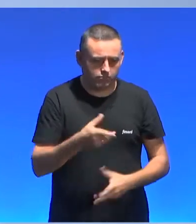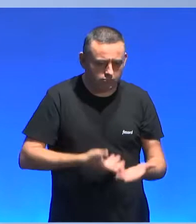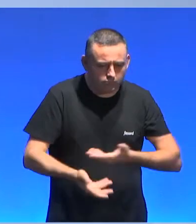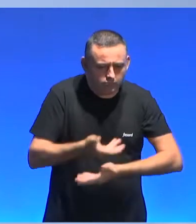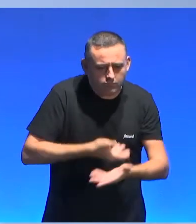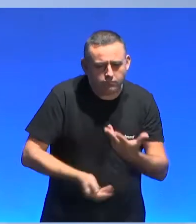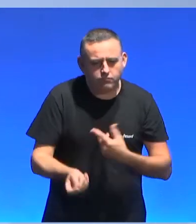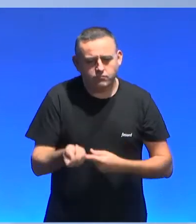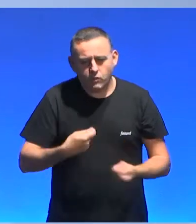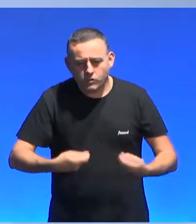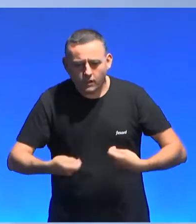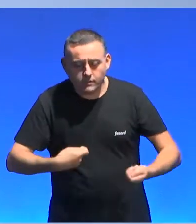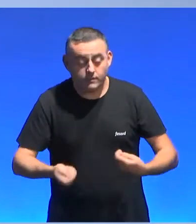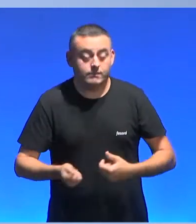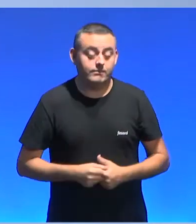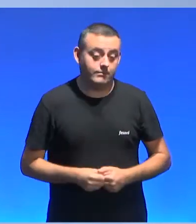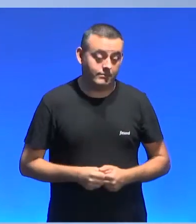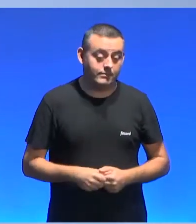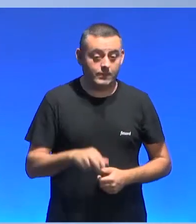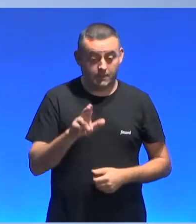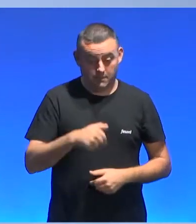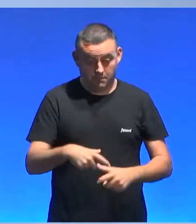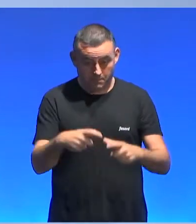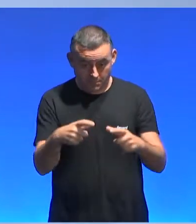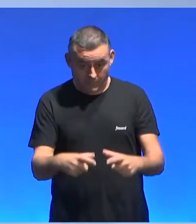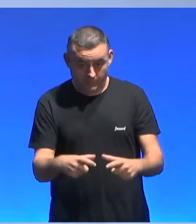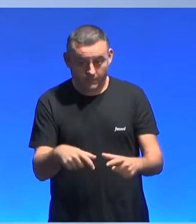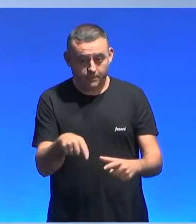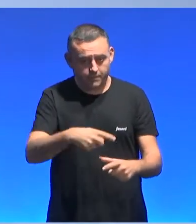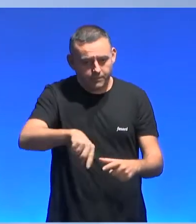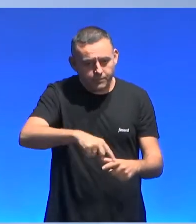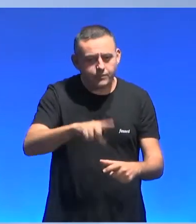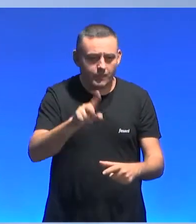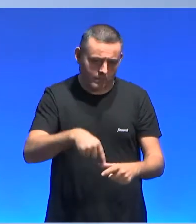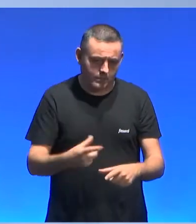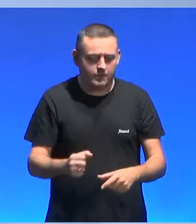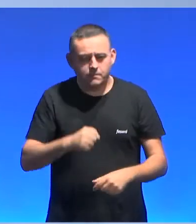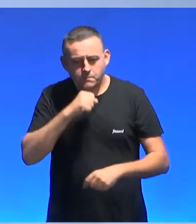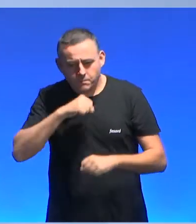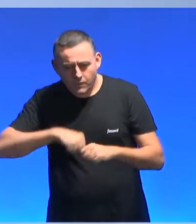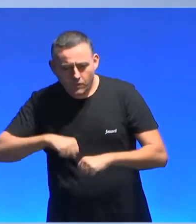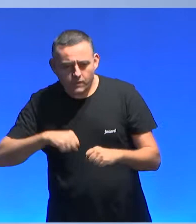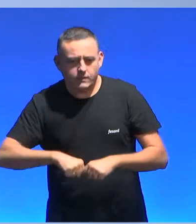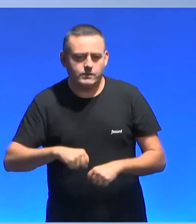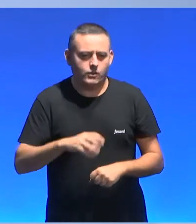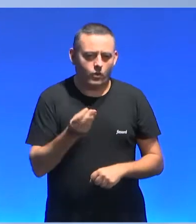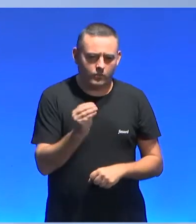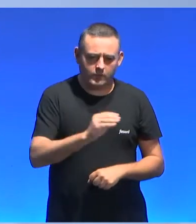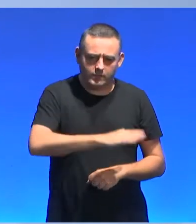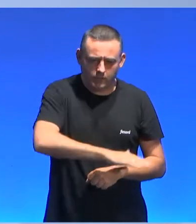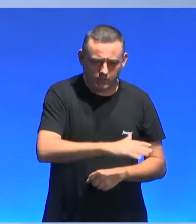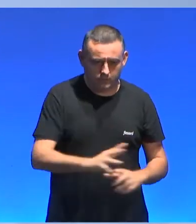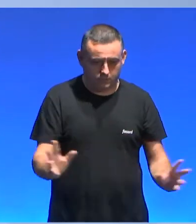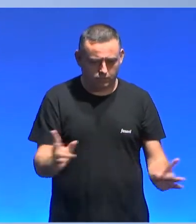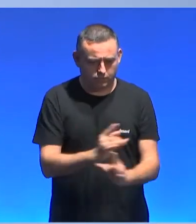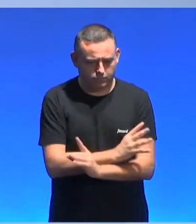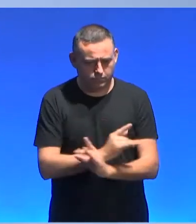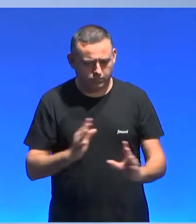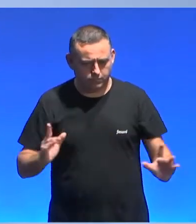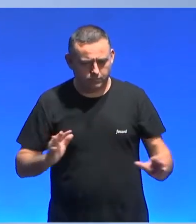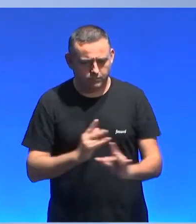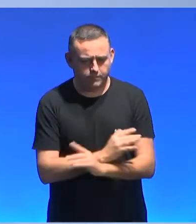intercambio. Y en la plaza se encuentran las generaciones. Pero lo que más